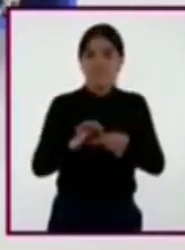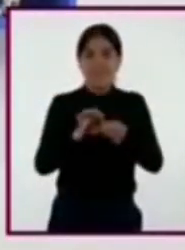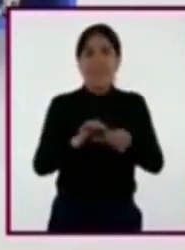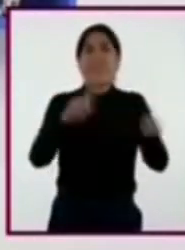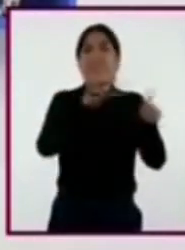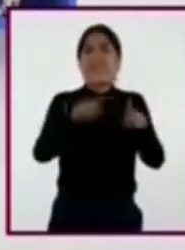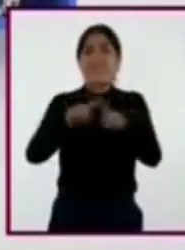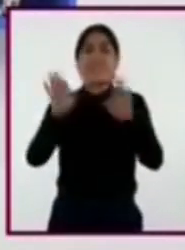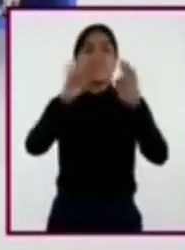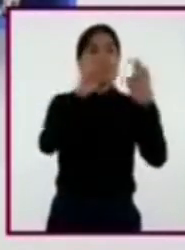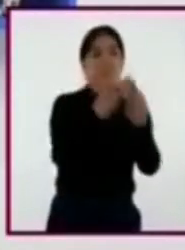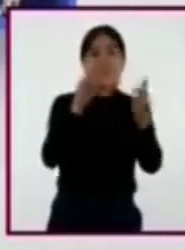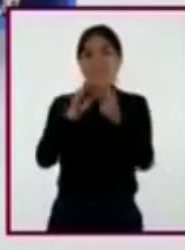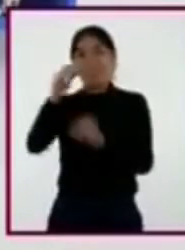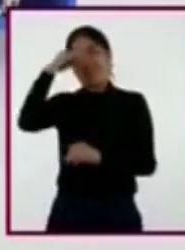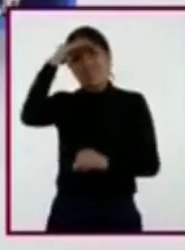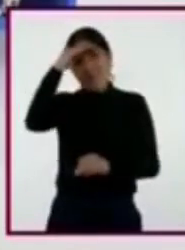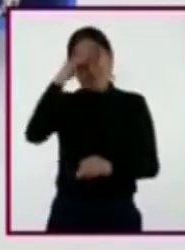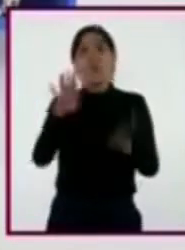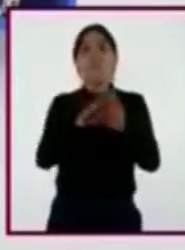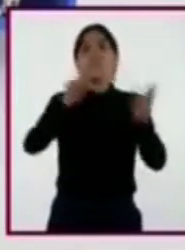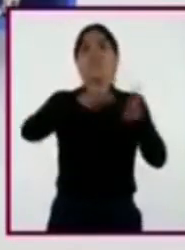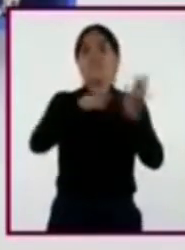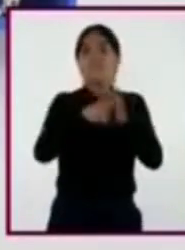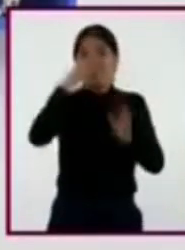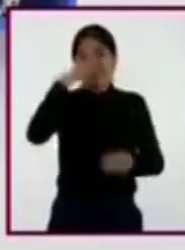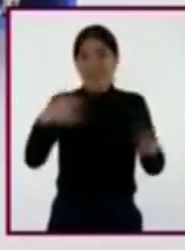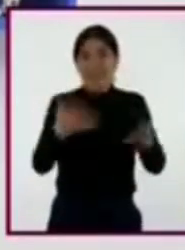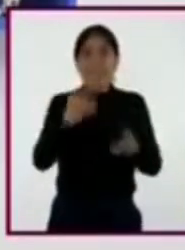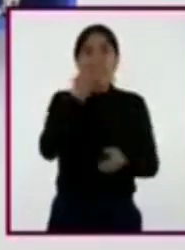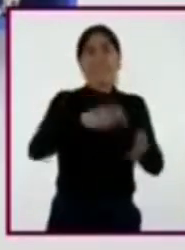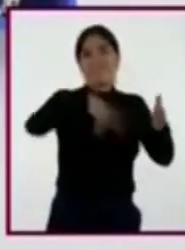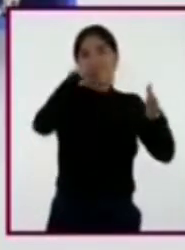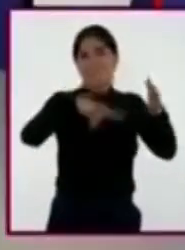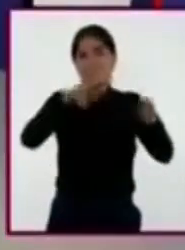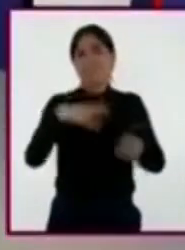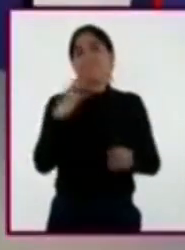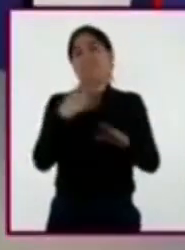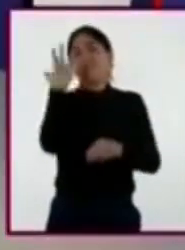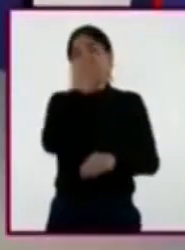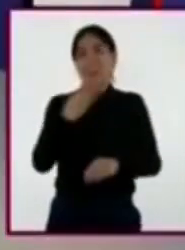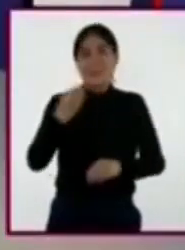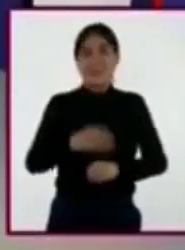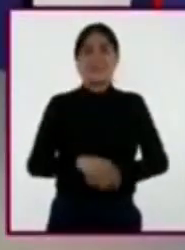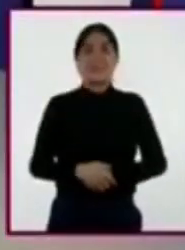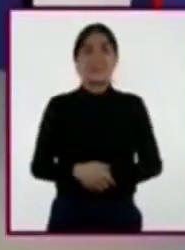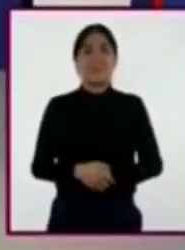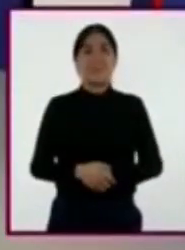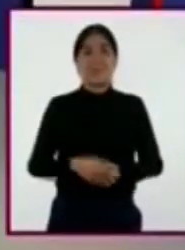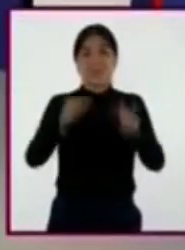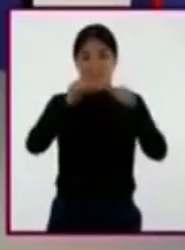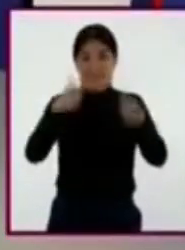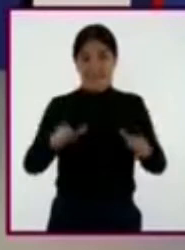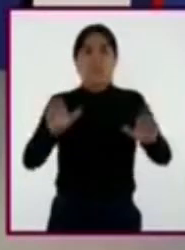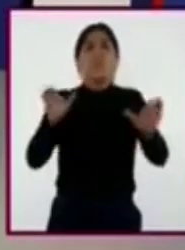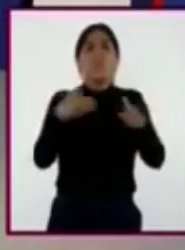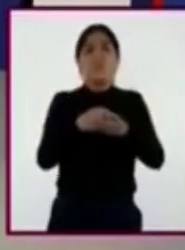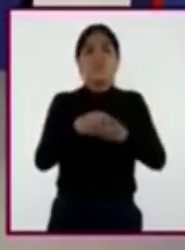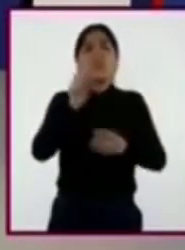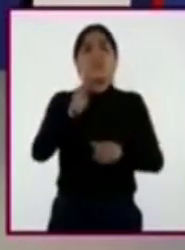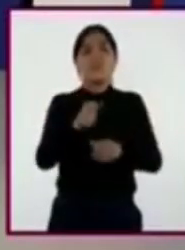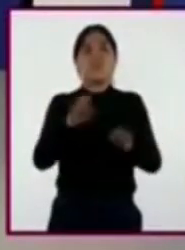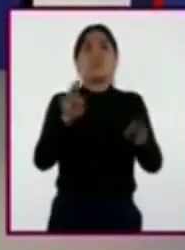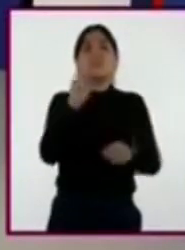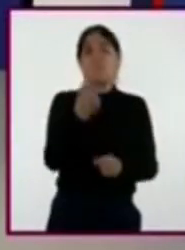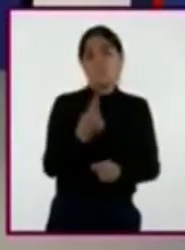diferentes formas de pensar y algunas técnicas para lograr este gran trabajo. El arte colectivo es una agrupación